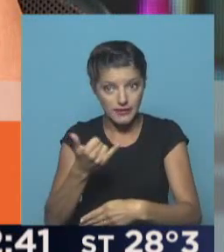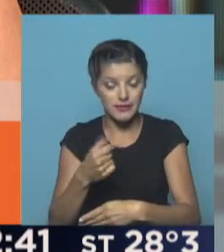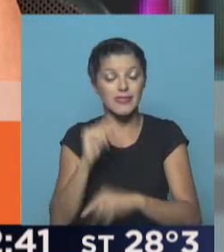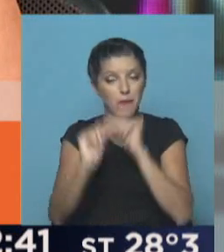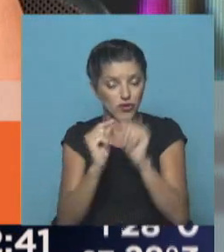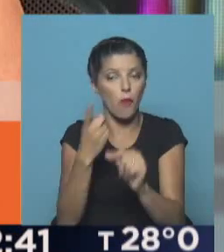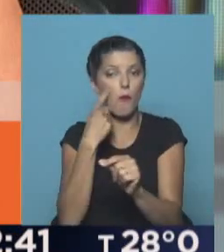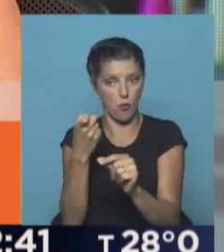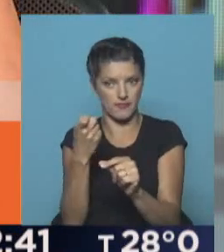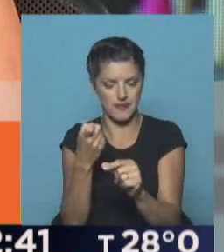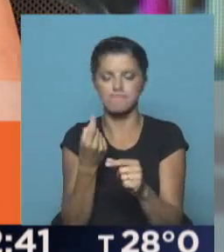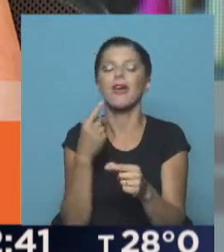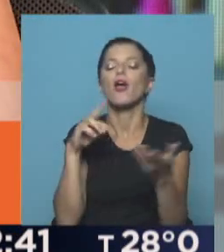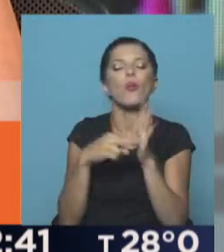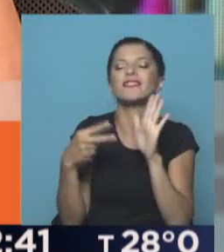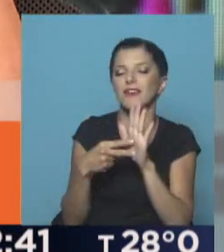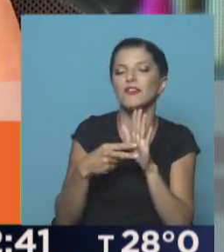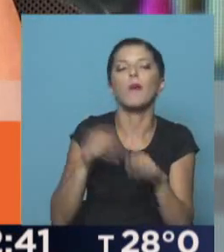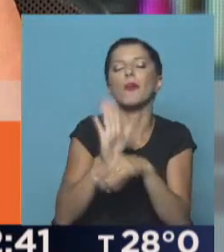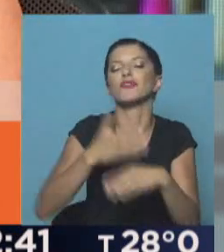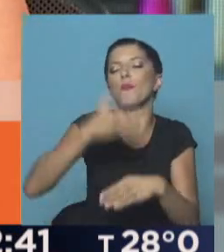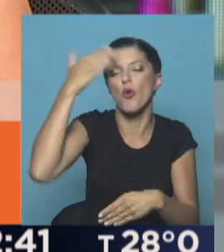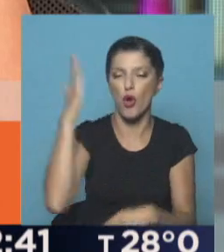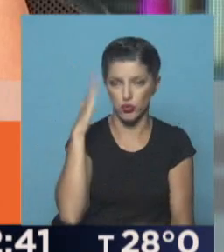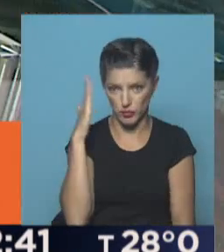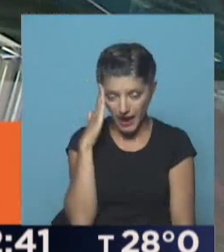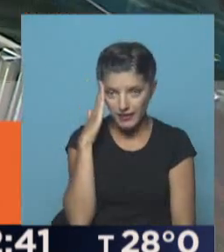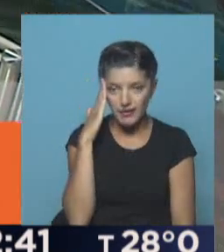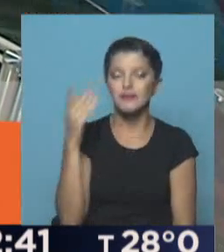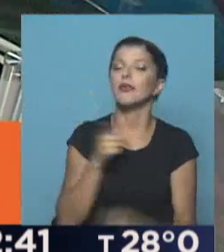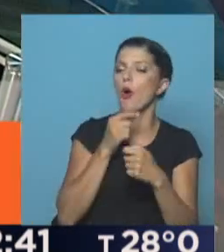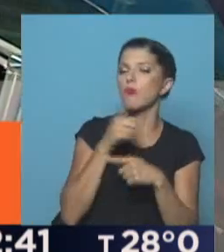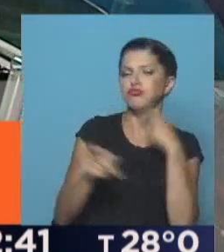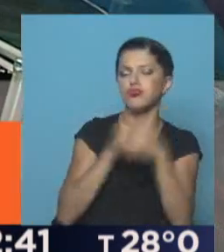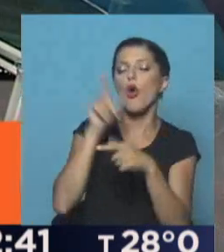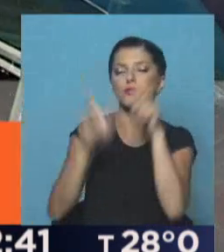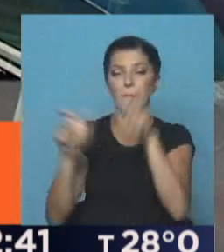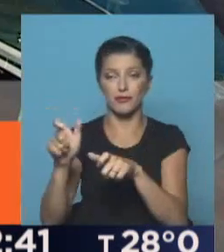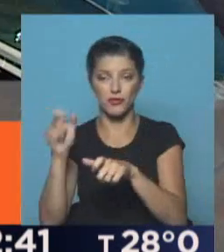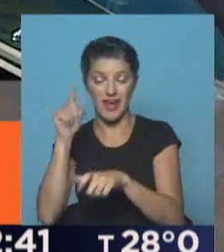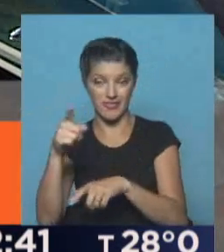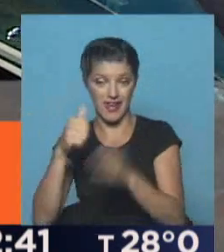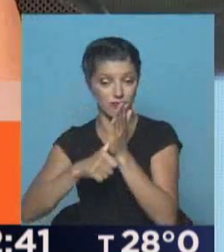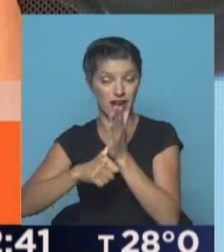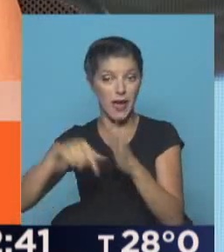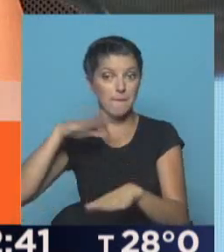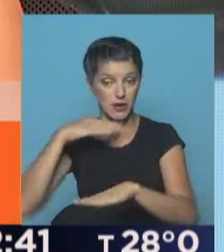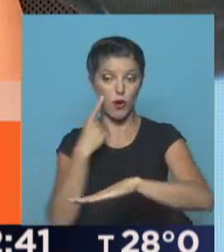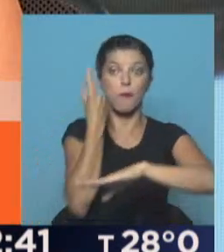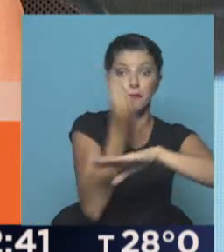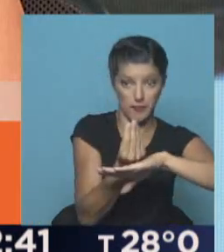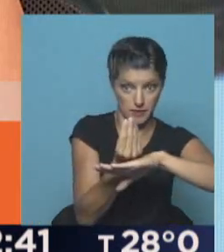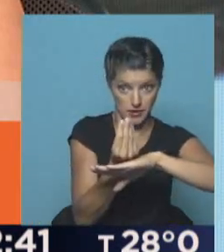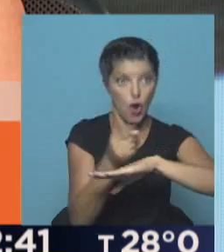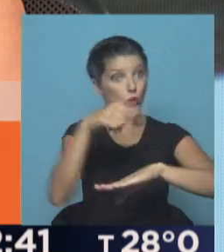en el maltrato ya personal, físico de los migrantes mexicanos que viven en Estados Unidos. Recordemos que los mexicanos conforman la población migrante